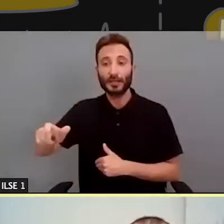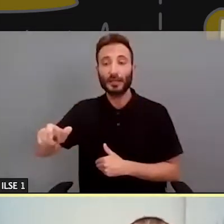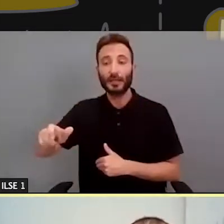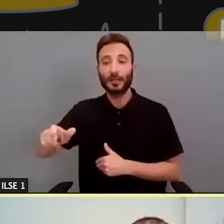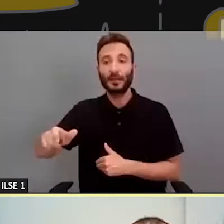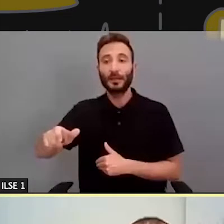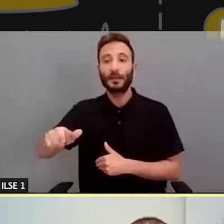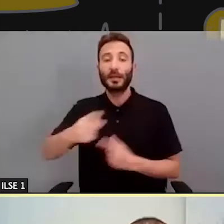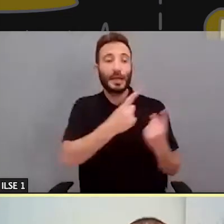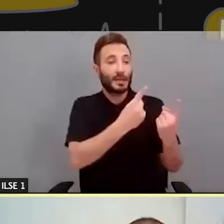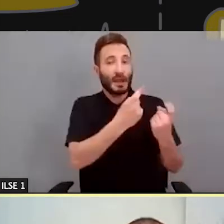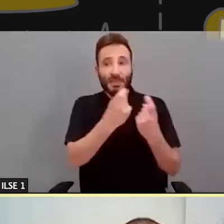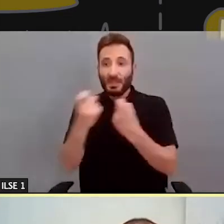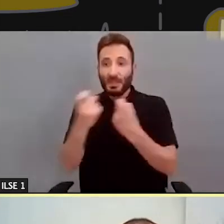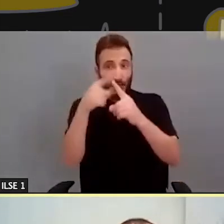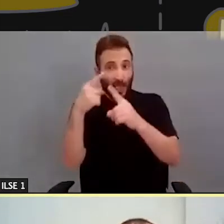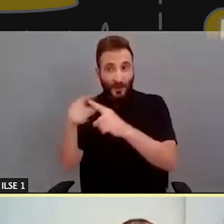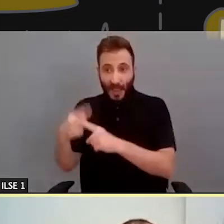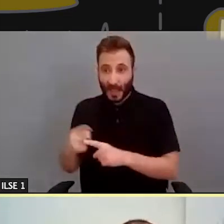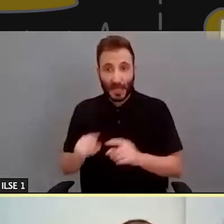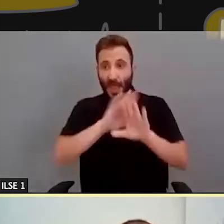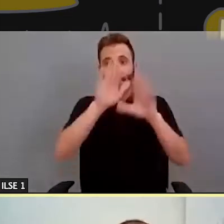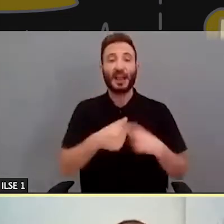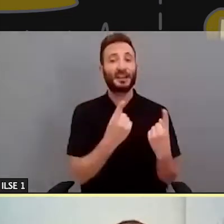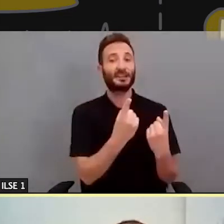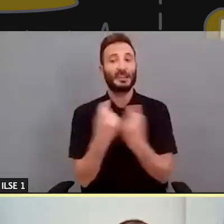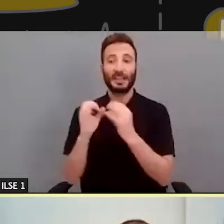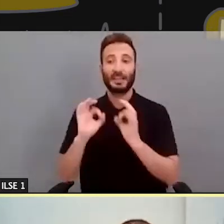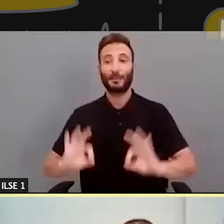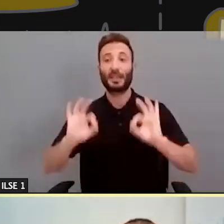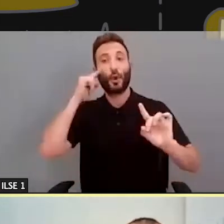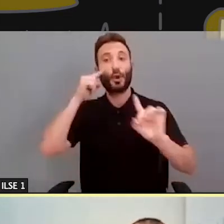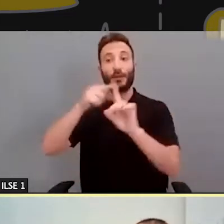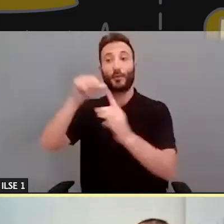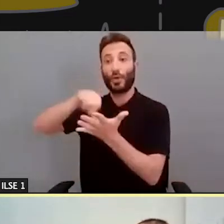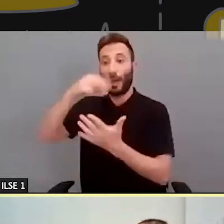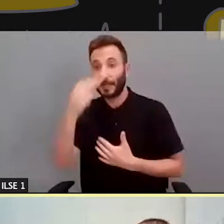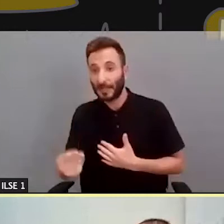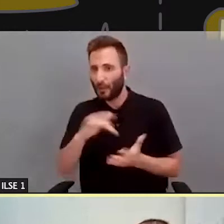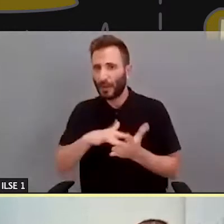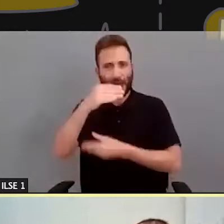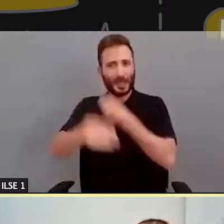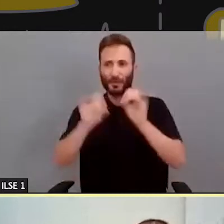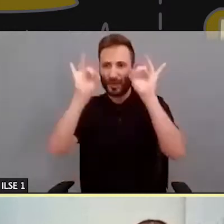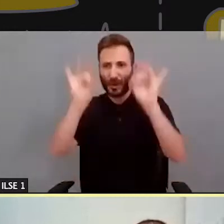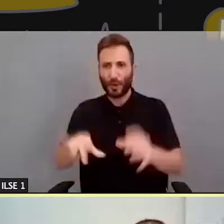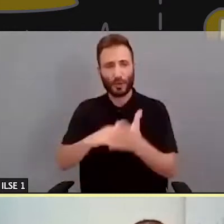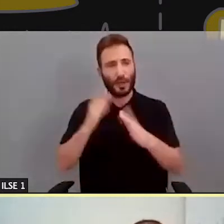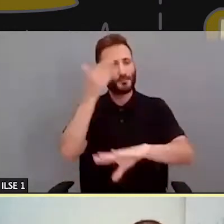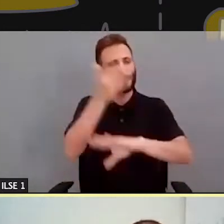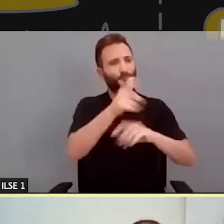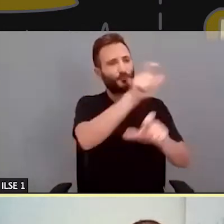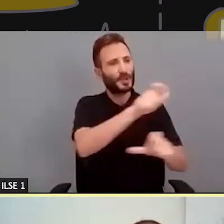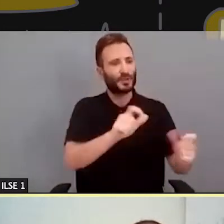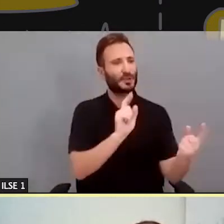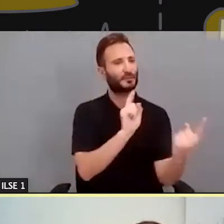diferentes necesidades o tienen necesidades especiales para visitar la ciudad, hacemos lo mismo, es decir, nos dirigimos a ellos y